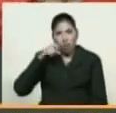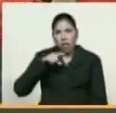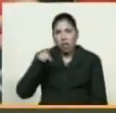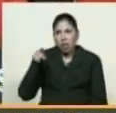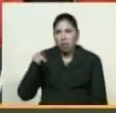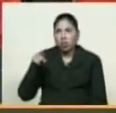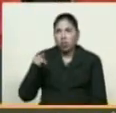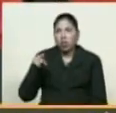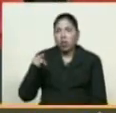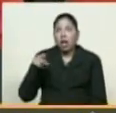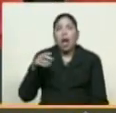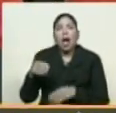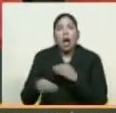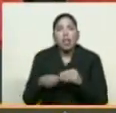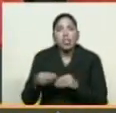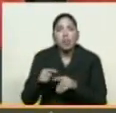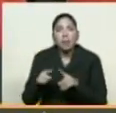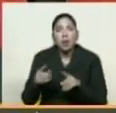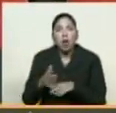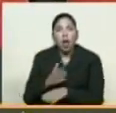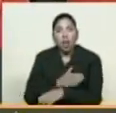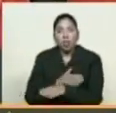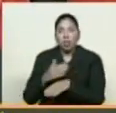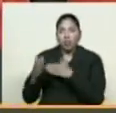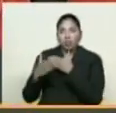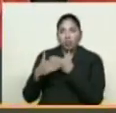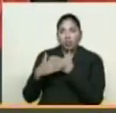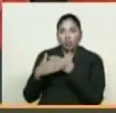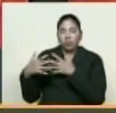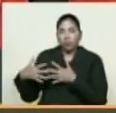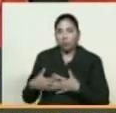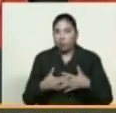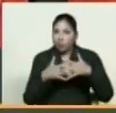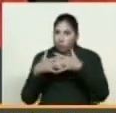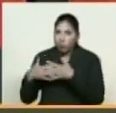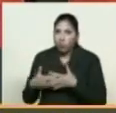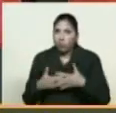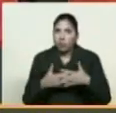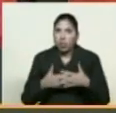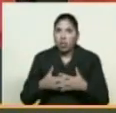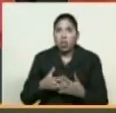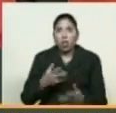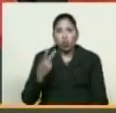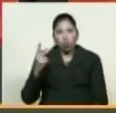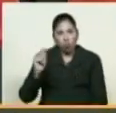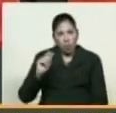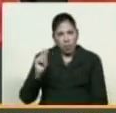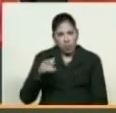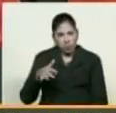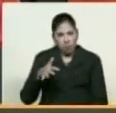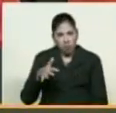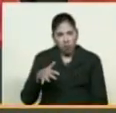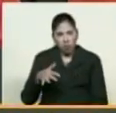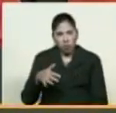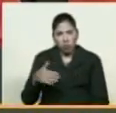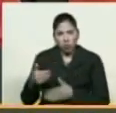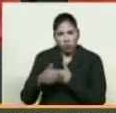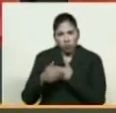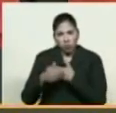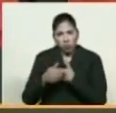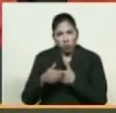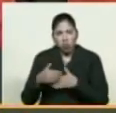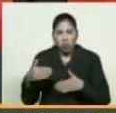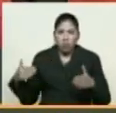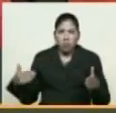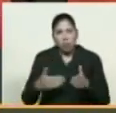Estados Unidos les dice. A pesar de que ellos hace 2 meses, mes y medio, dijeron que las sanciones de Estados Unidos a Cuba